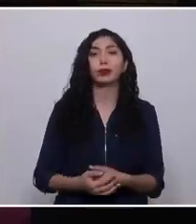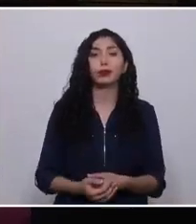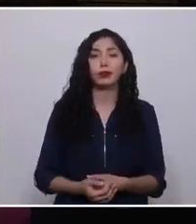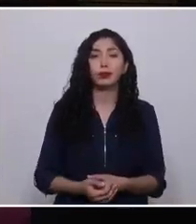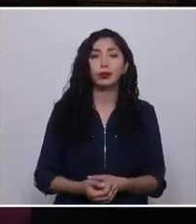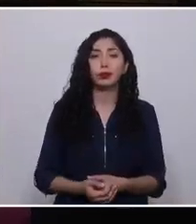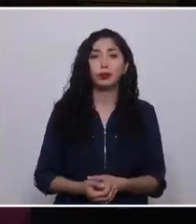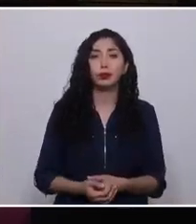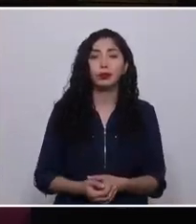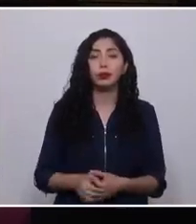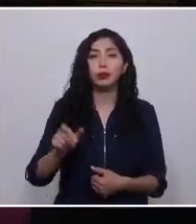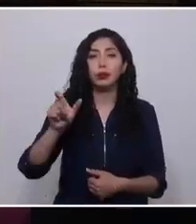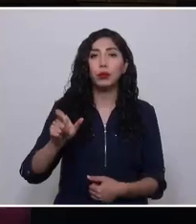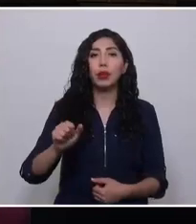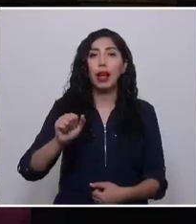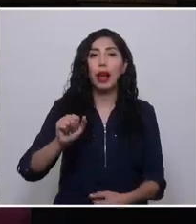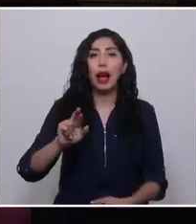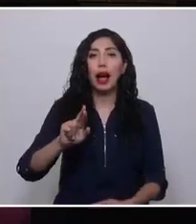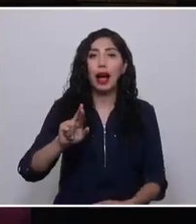El señor Arrau